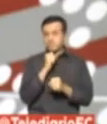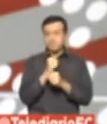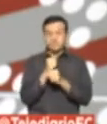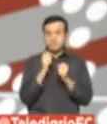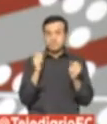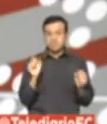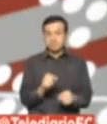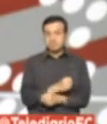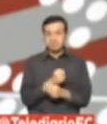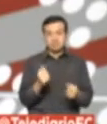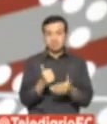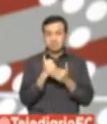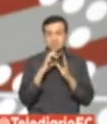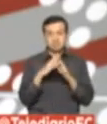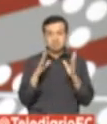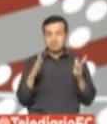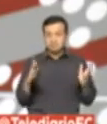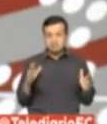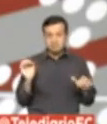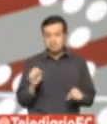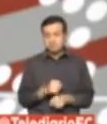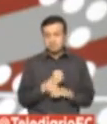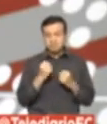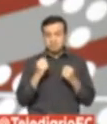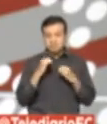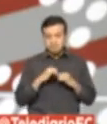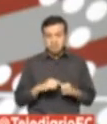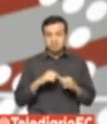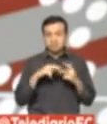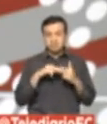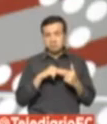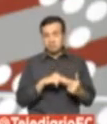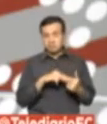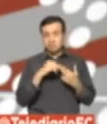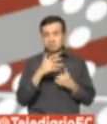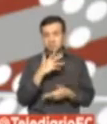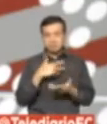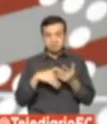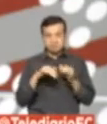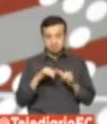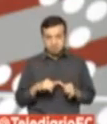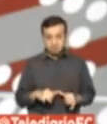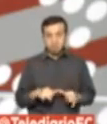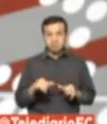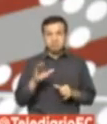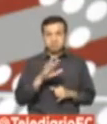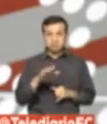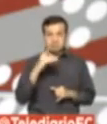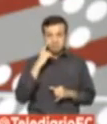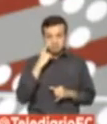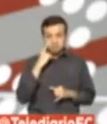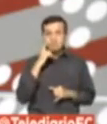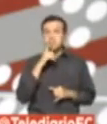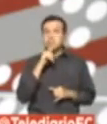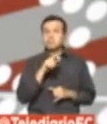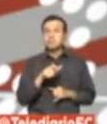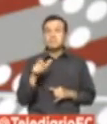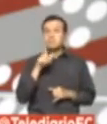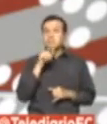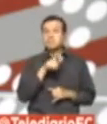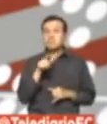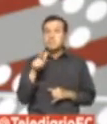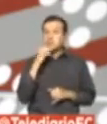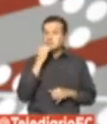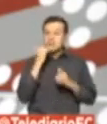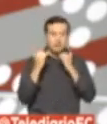no permitió precisamente que se concrete una relación muy fluida y usted podría haber... ¿Quiénes fueron los desleales